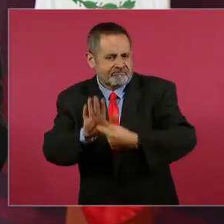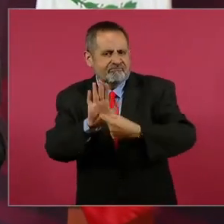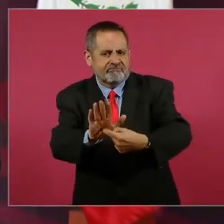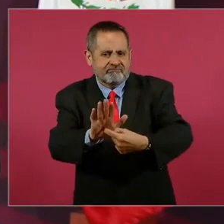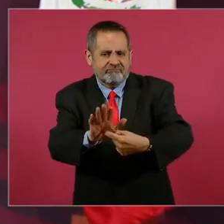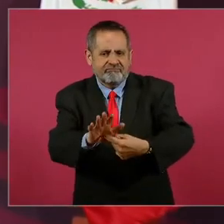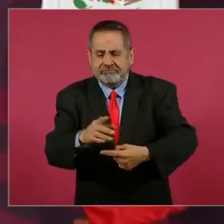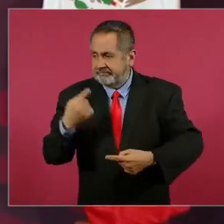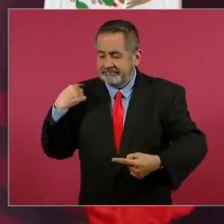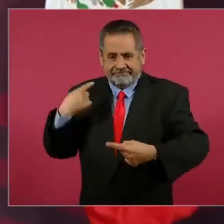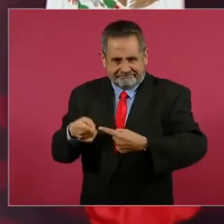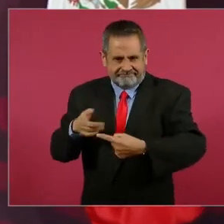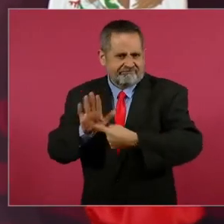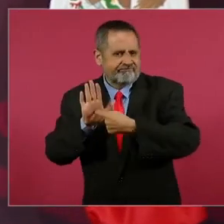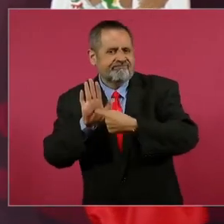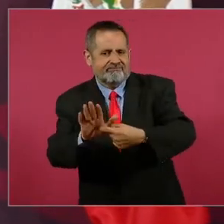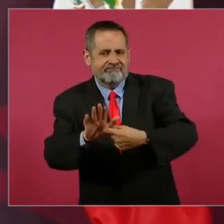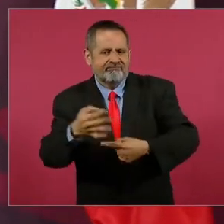he podido probar que